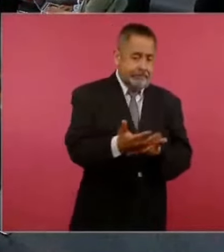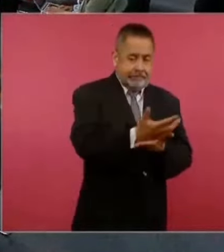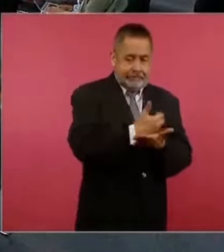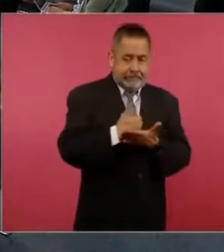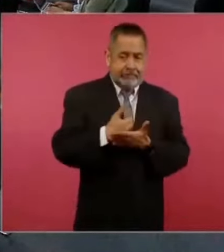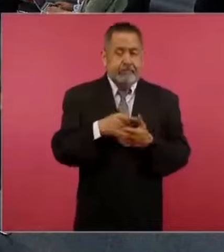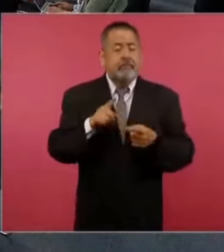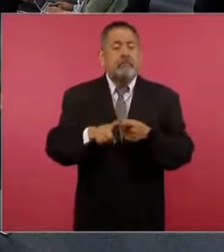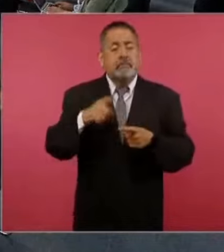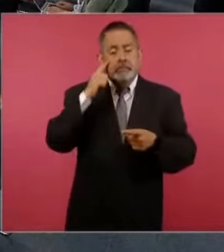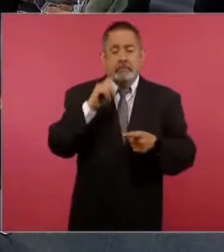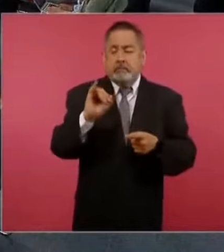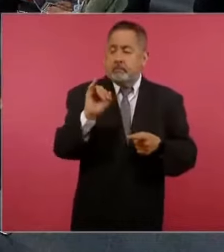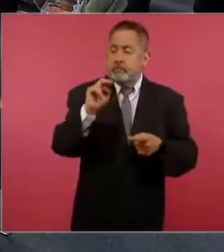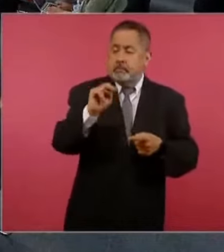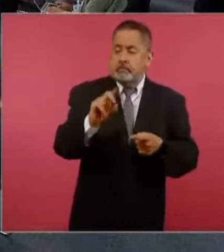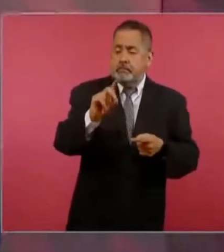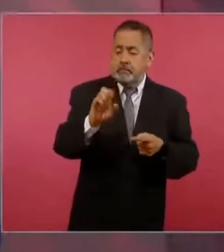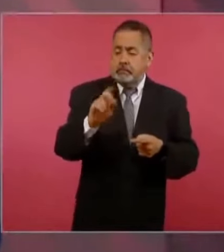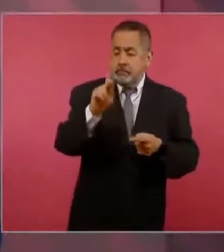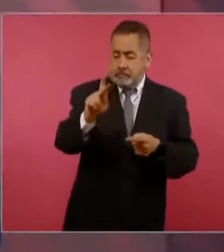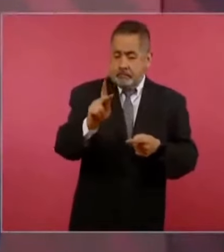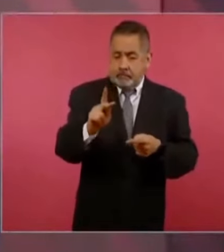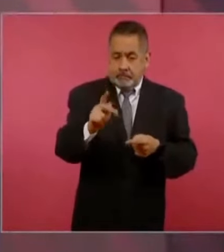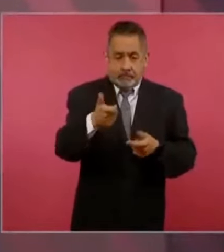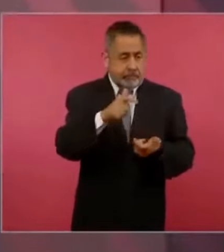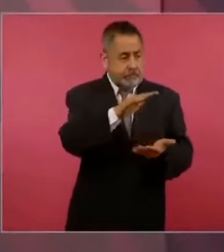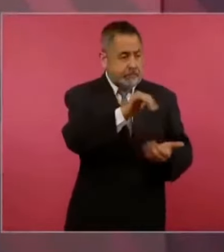instituto para devolverle al pueblo lo